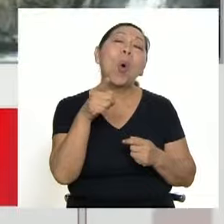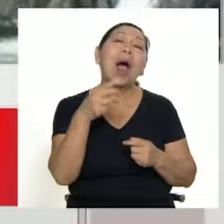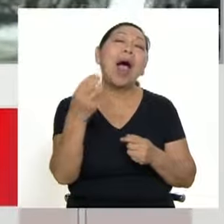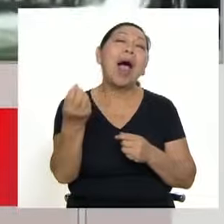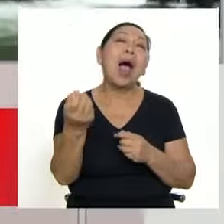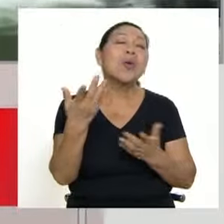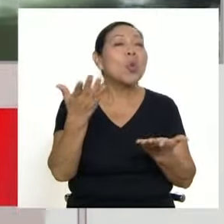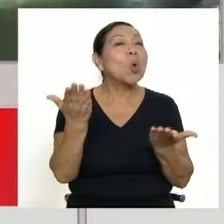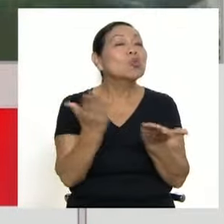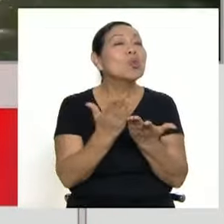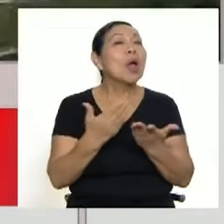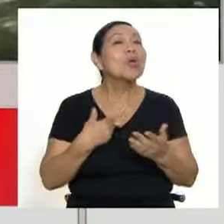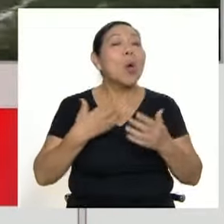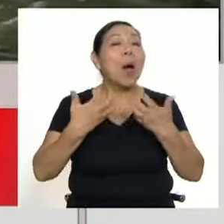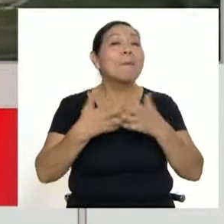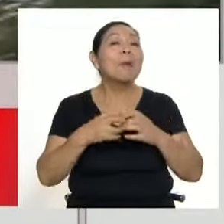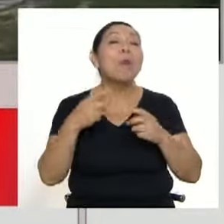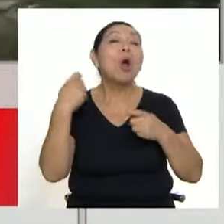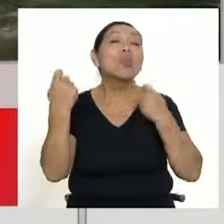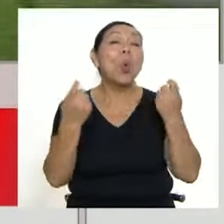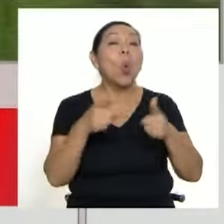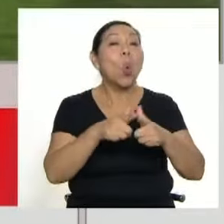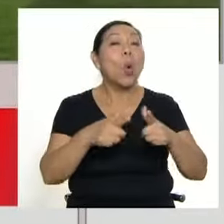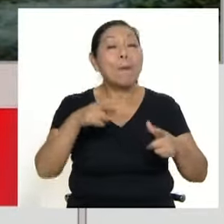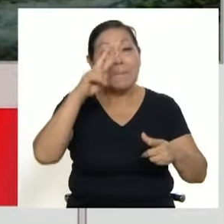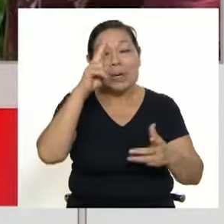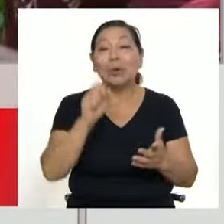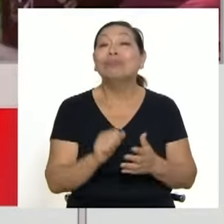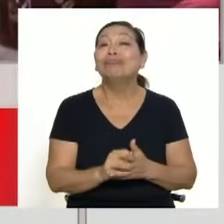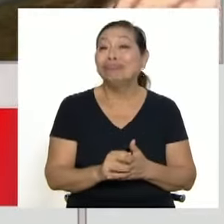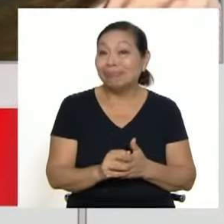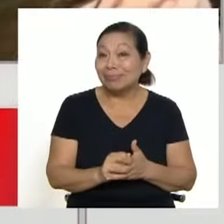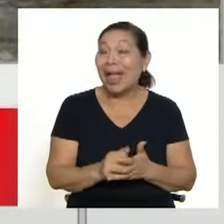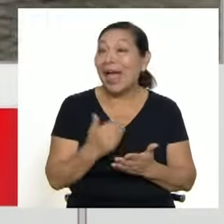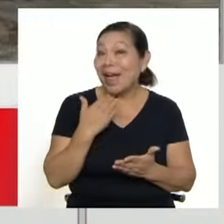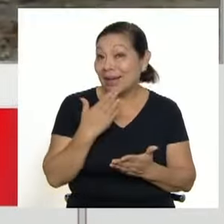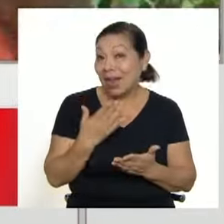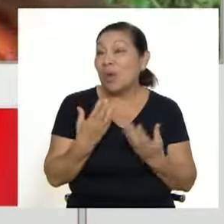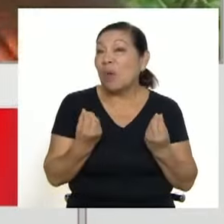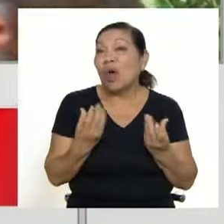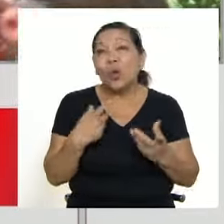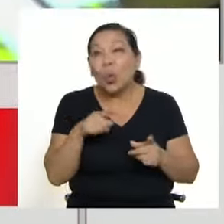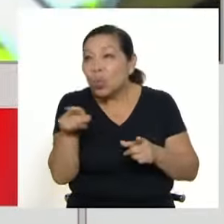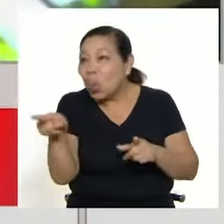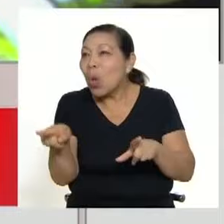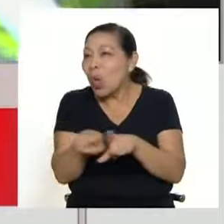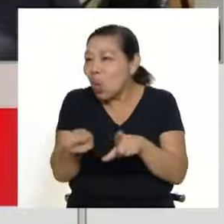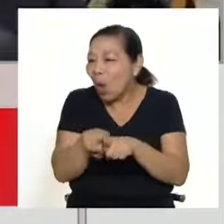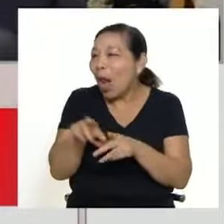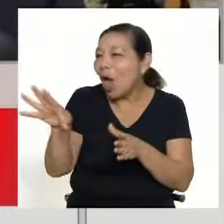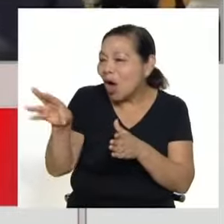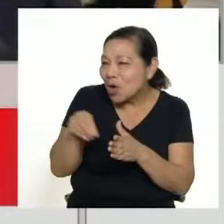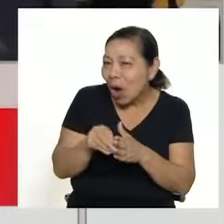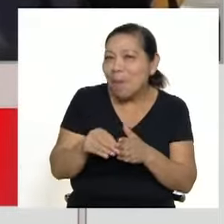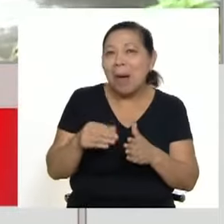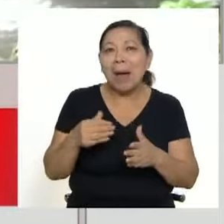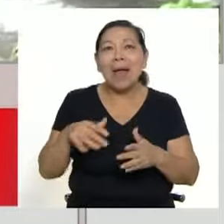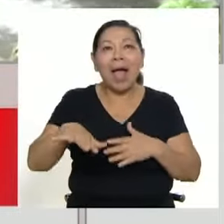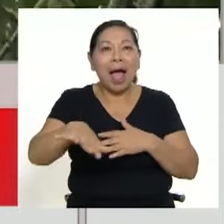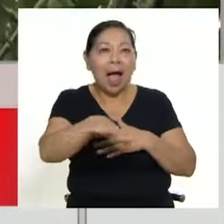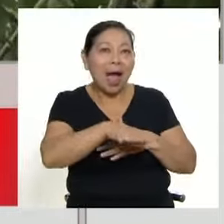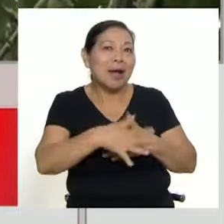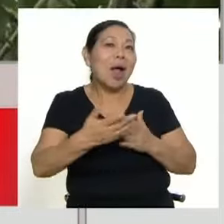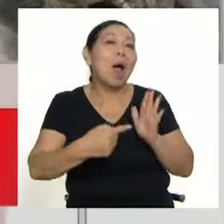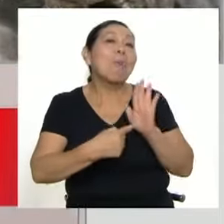Perú. O yo he puesto mi empresa de turismo en algún lugar del Perú, ¿no? Gracias, porque quería hacer lo que ustedes hacían, porque sabía que mi tierra,